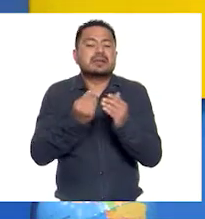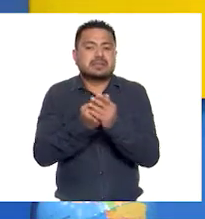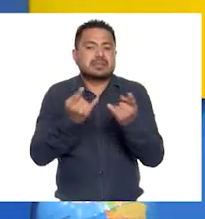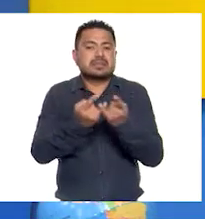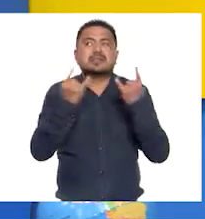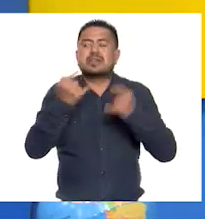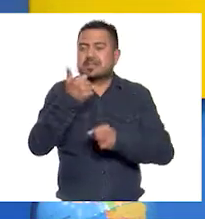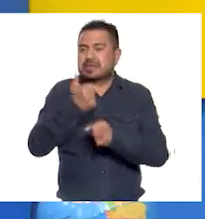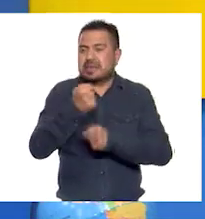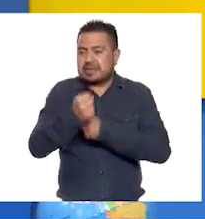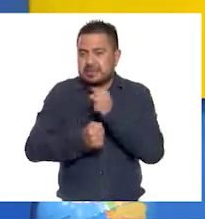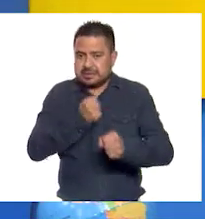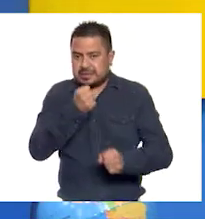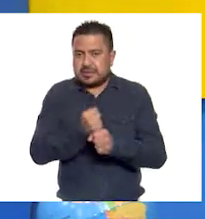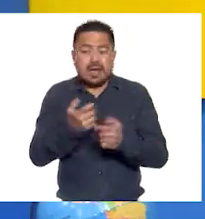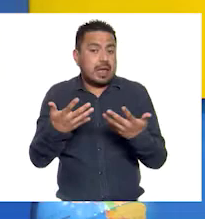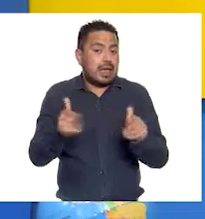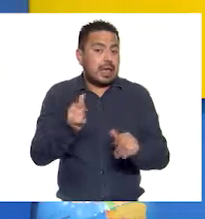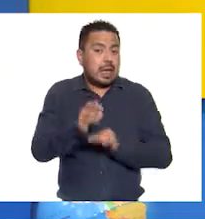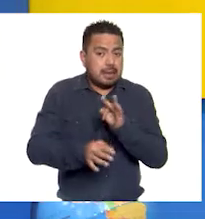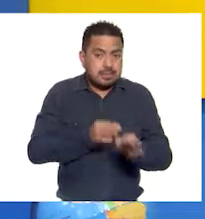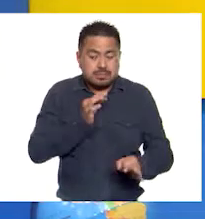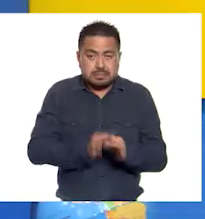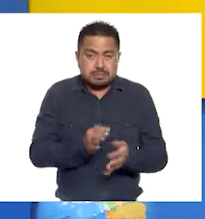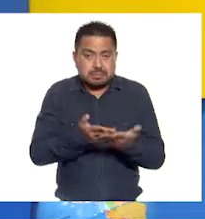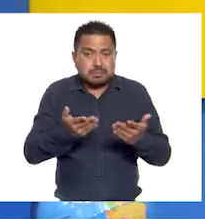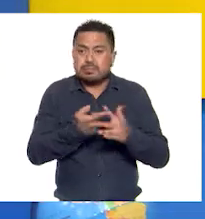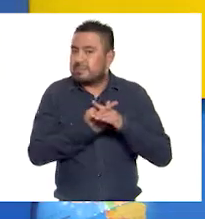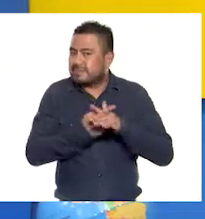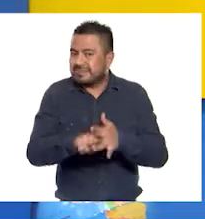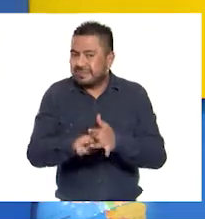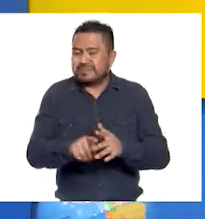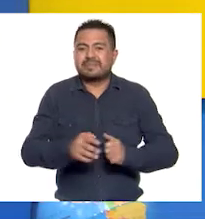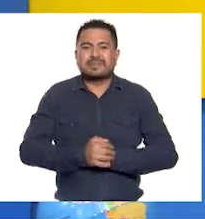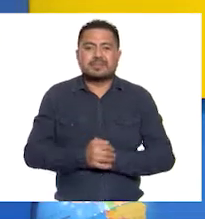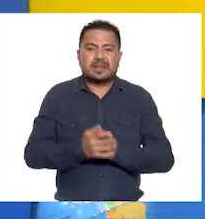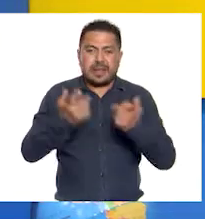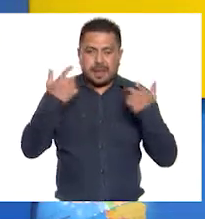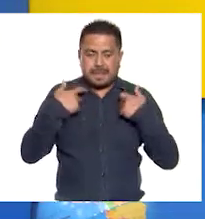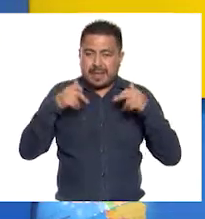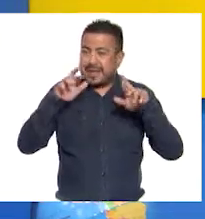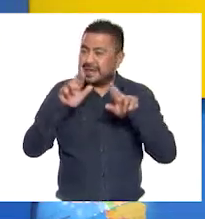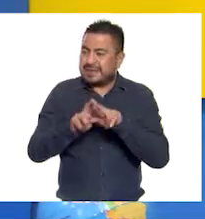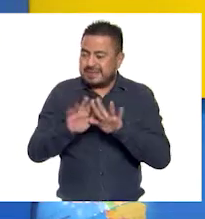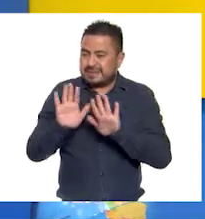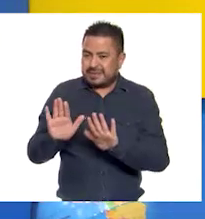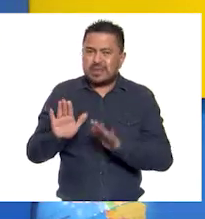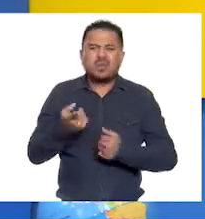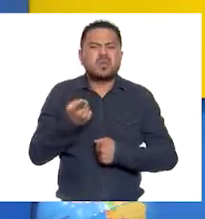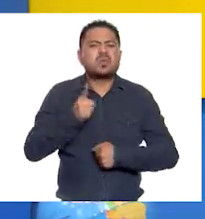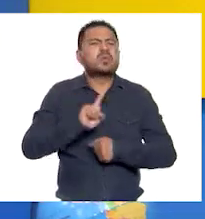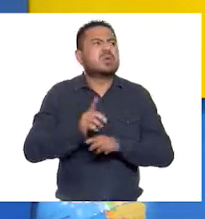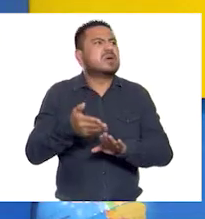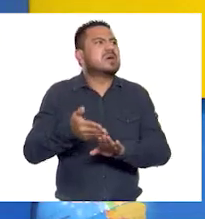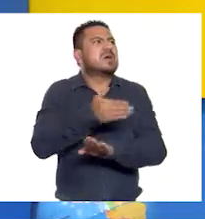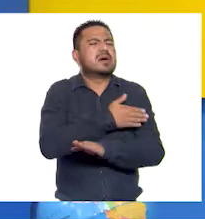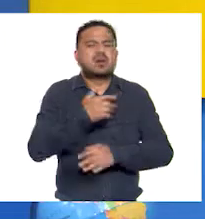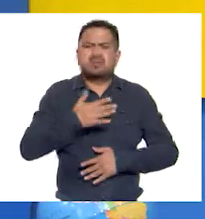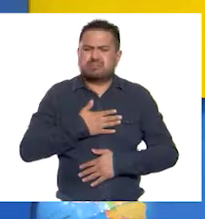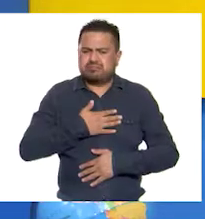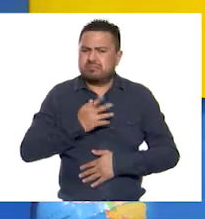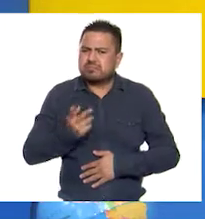historia de sexto grado. ¿Ya están listos? ¡Comenzamos! Maestra Vero, el otro día me estaba